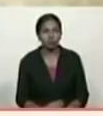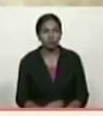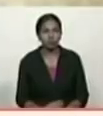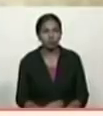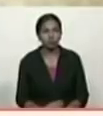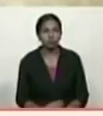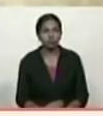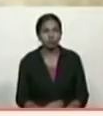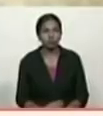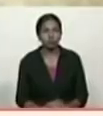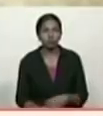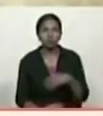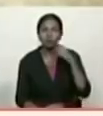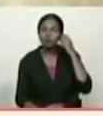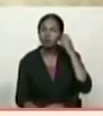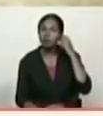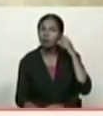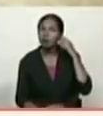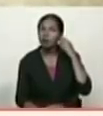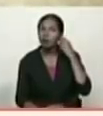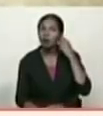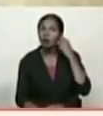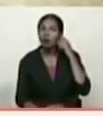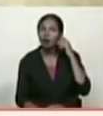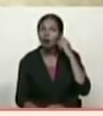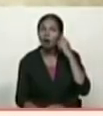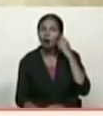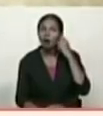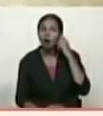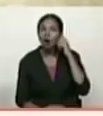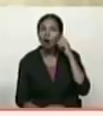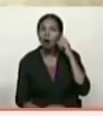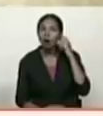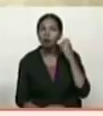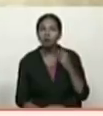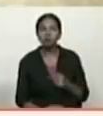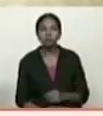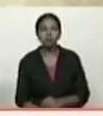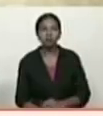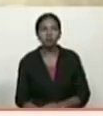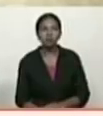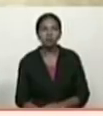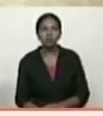Inicia la ronda de preguntas por Venezolana de Televisión, Enny Ángel.